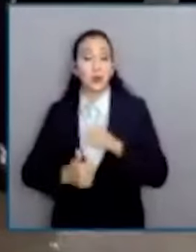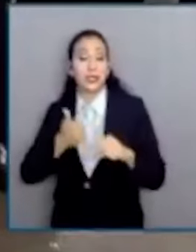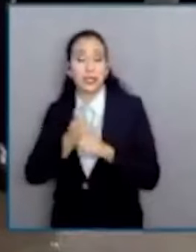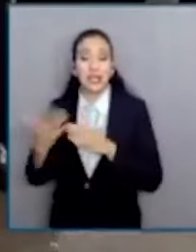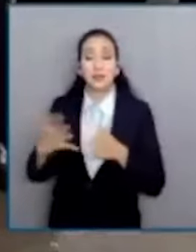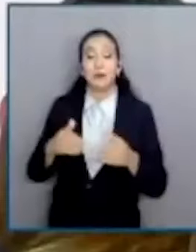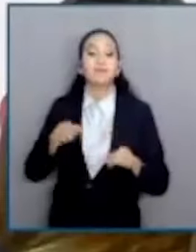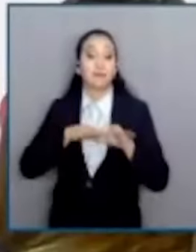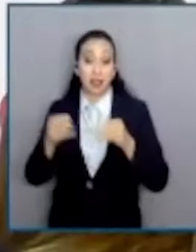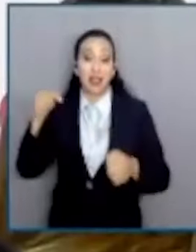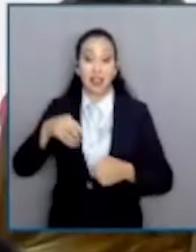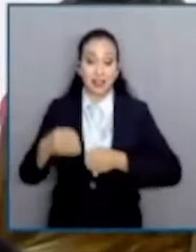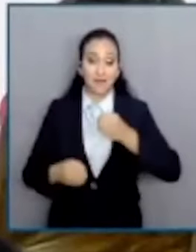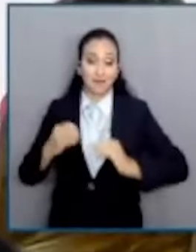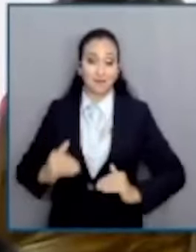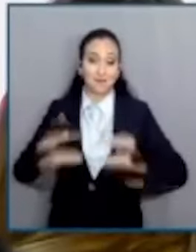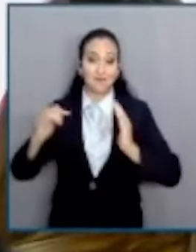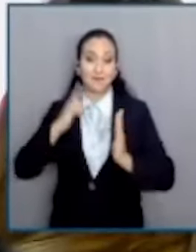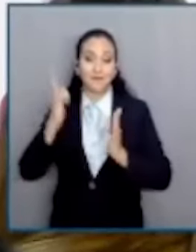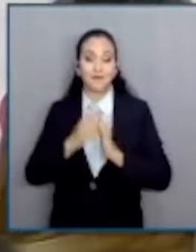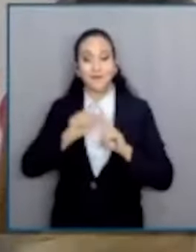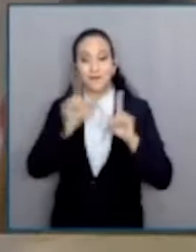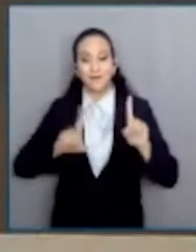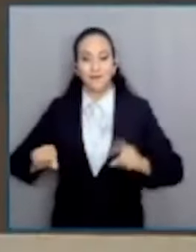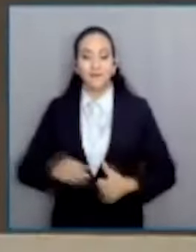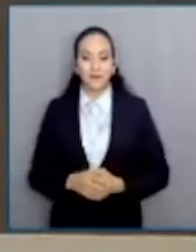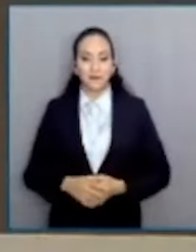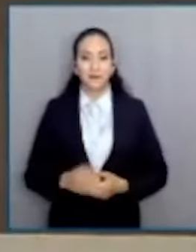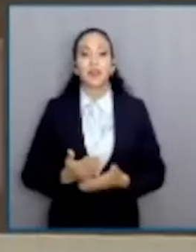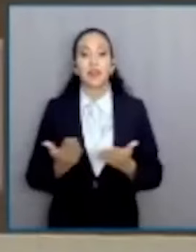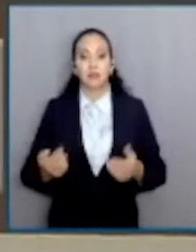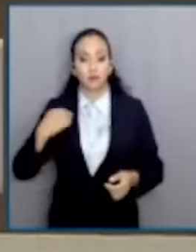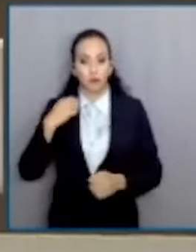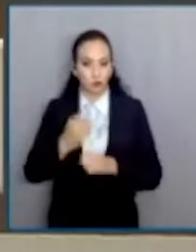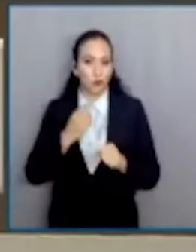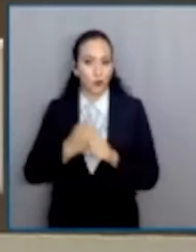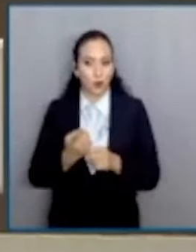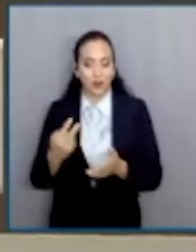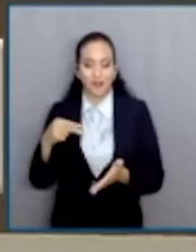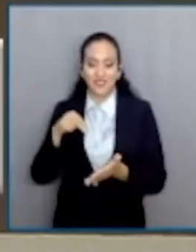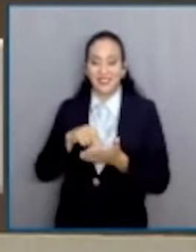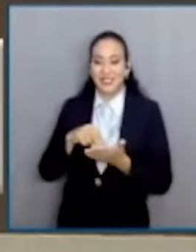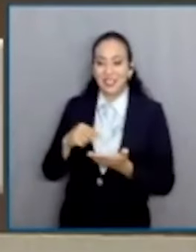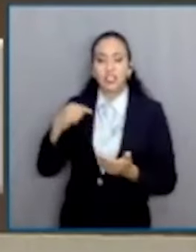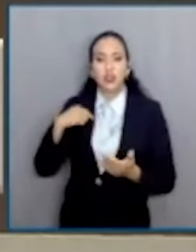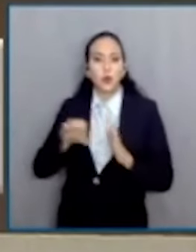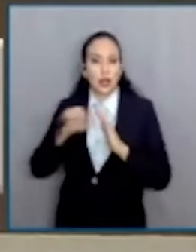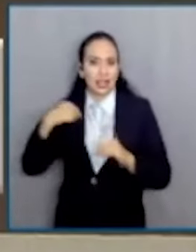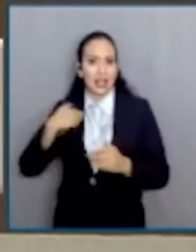judicial Federal tiene aquí uno la oportunidad de hacer sentencias